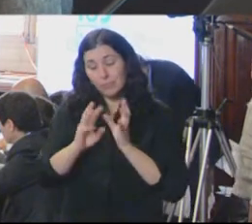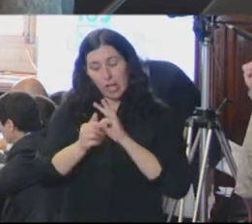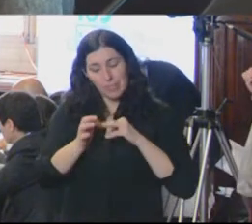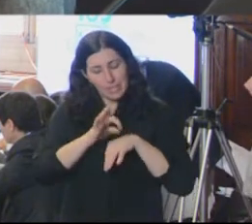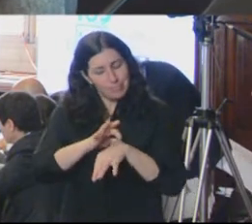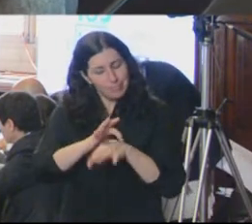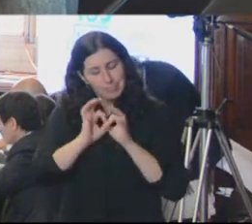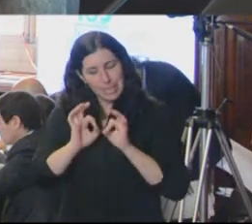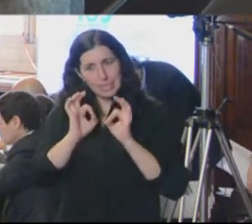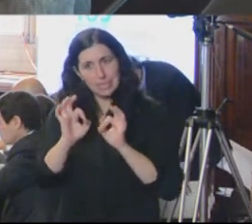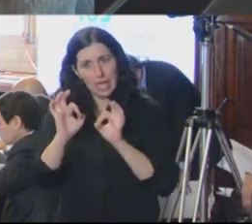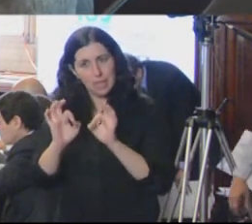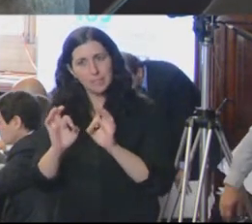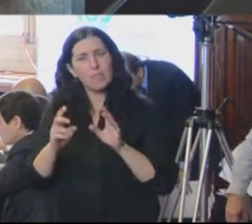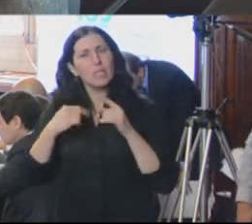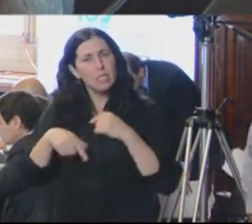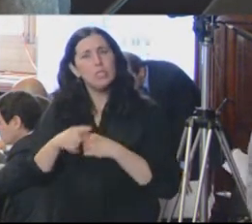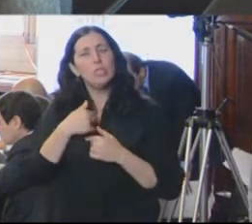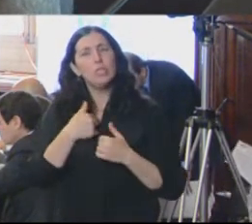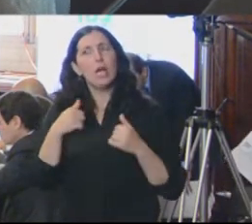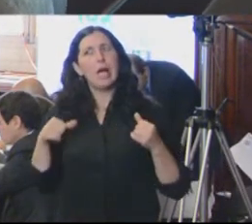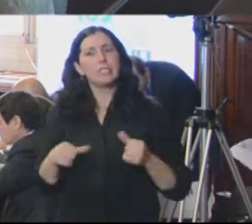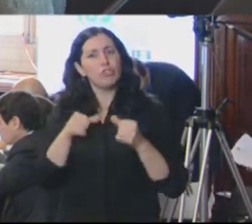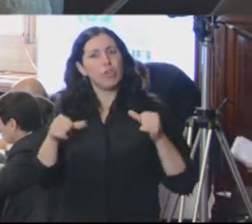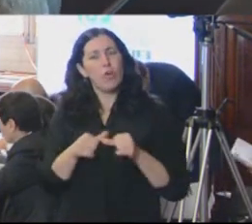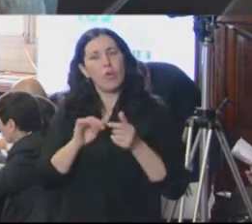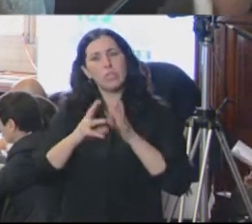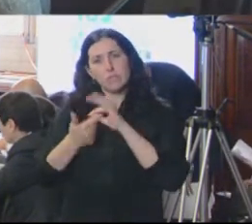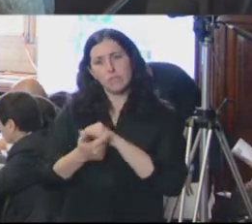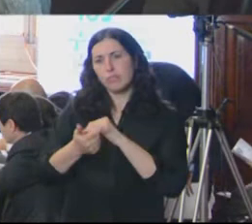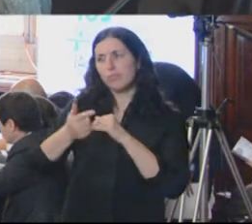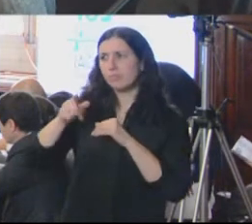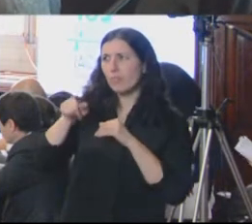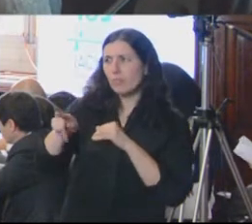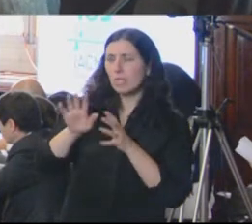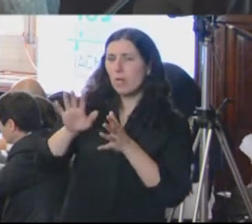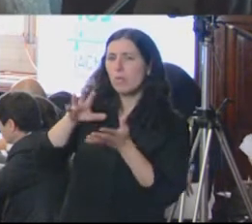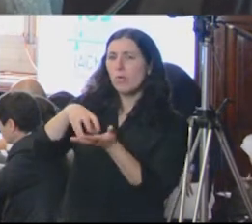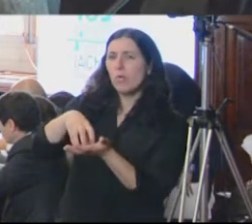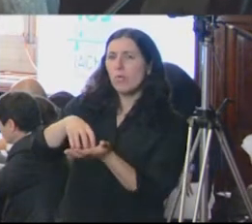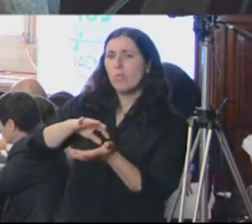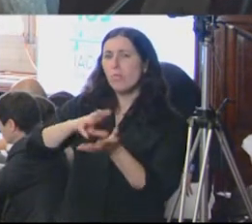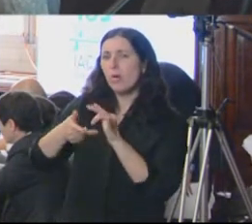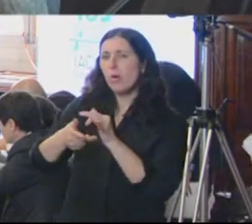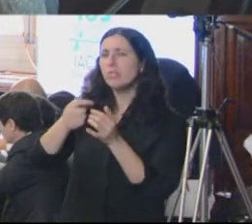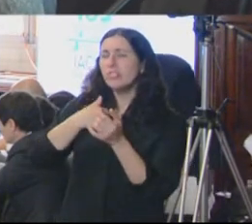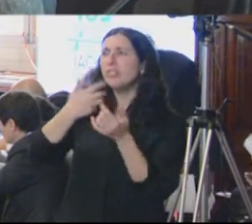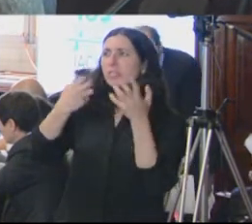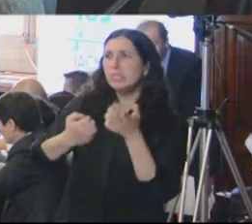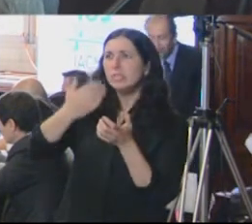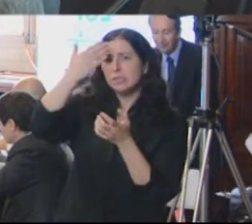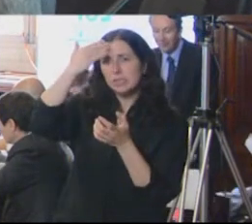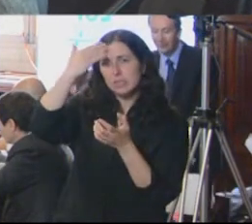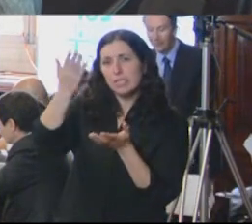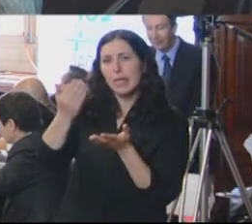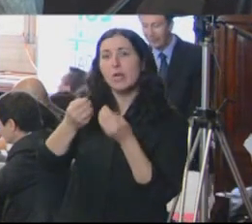grupo, con acciones de criminalización. Entonces, una identificación de